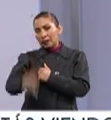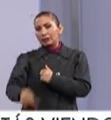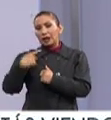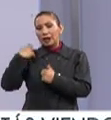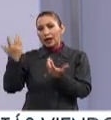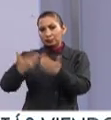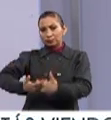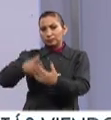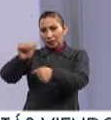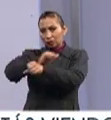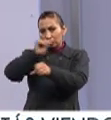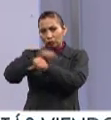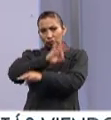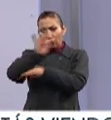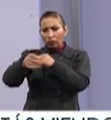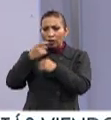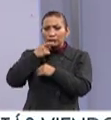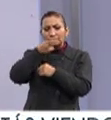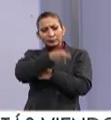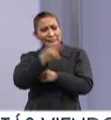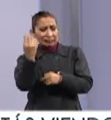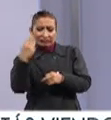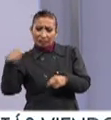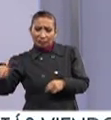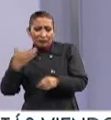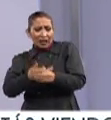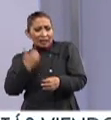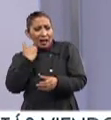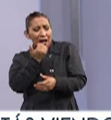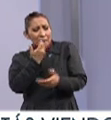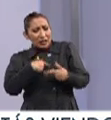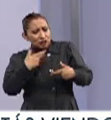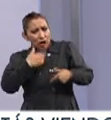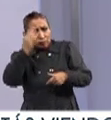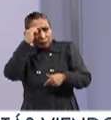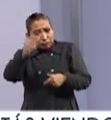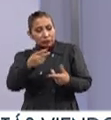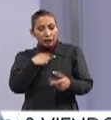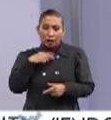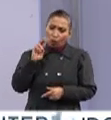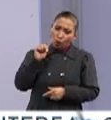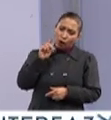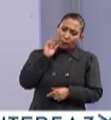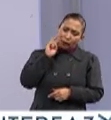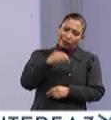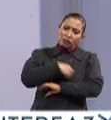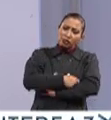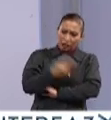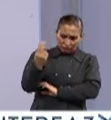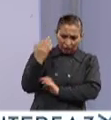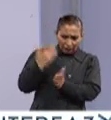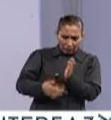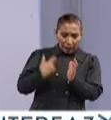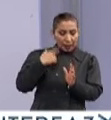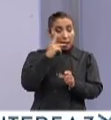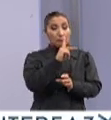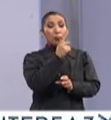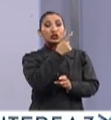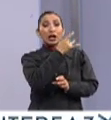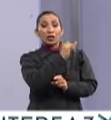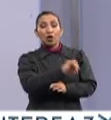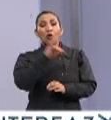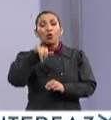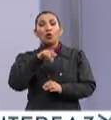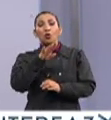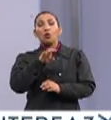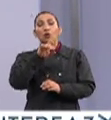Industria Automotriz, todos empezaron a decir las necesidades que tenía y la UNAM comenzó a ver esas necesidades y generó un posgrado, esto se encuentra en